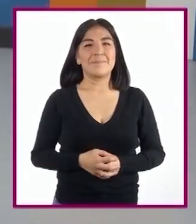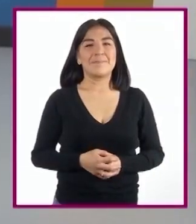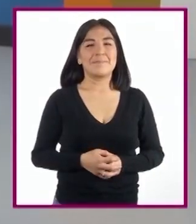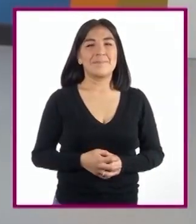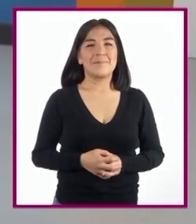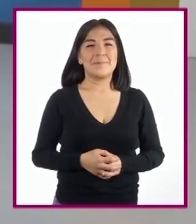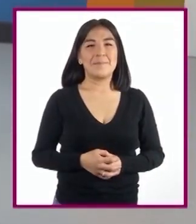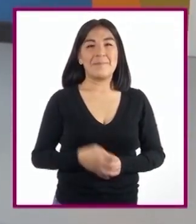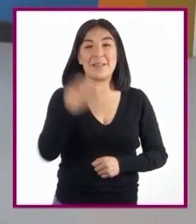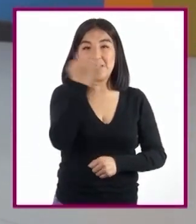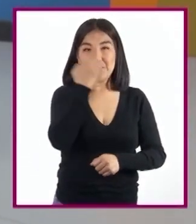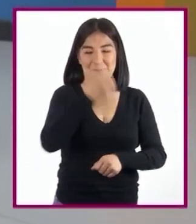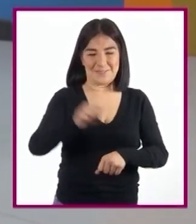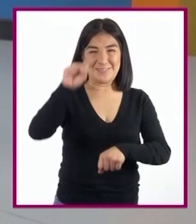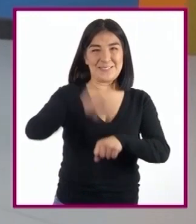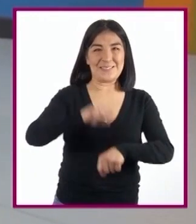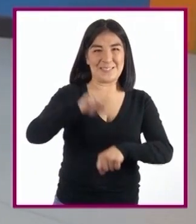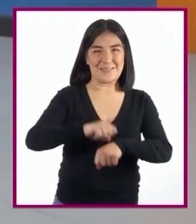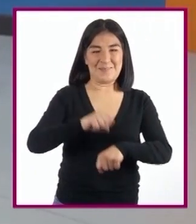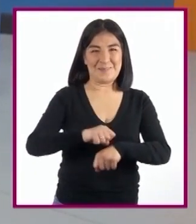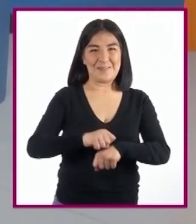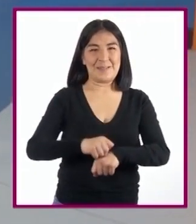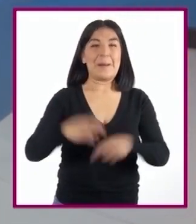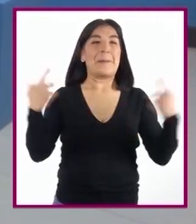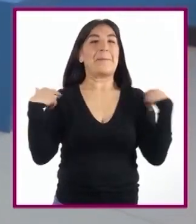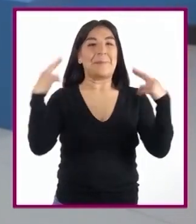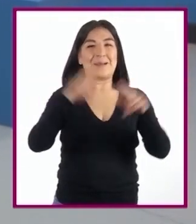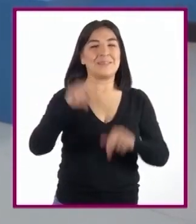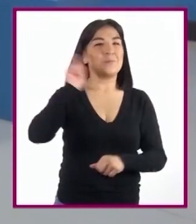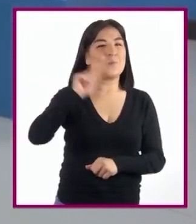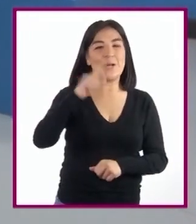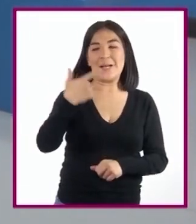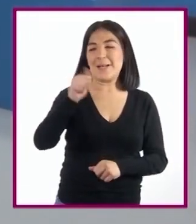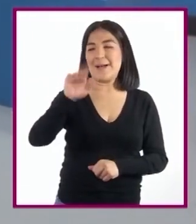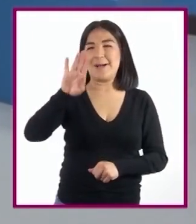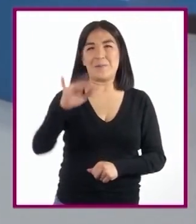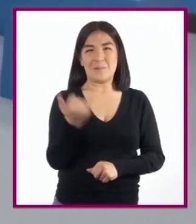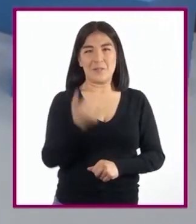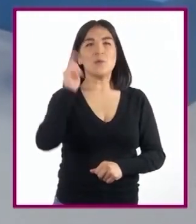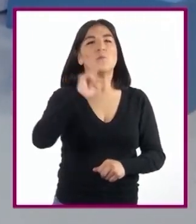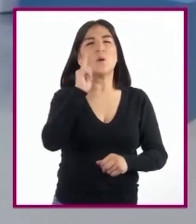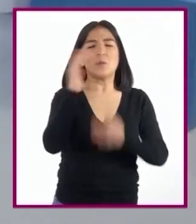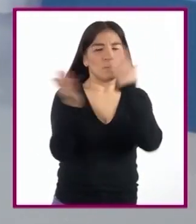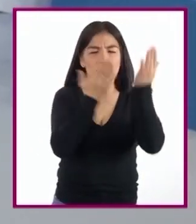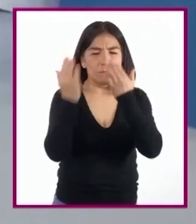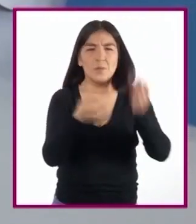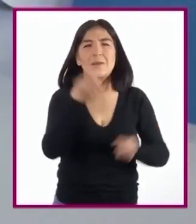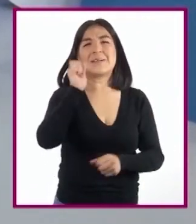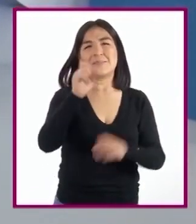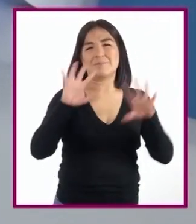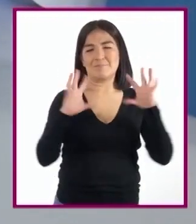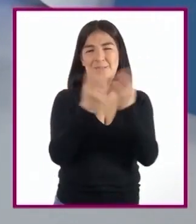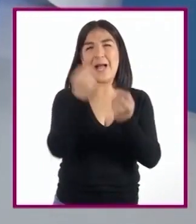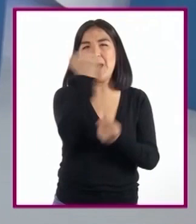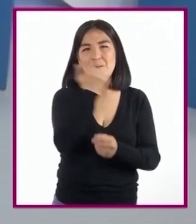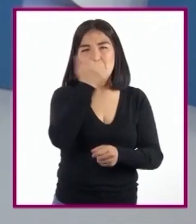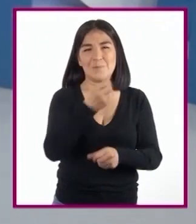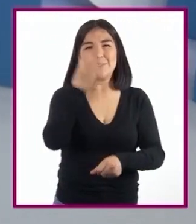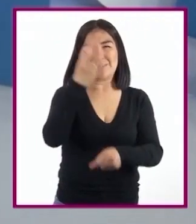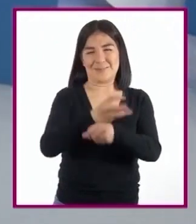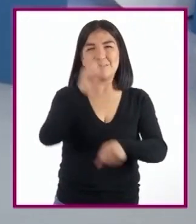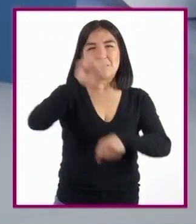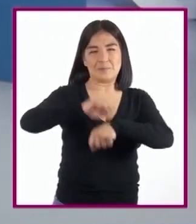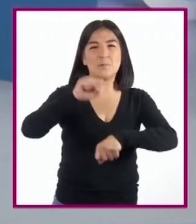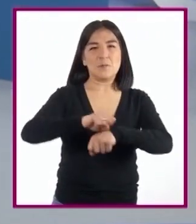Escuela Secundaria Silvestre Revueltas, la maestra Gaby realiza con sus alumnos de tercer grado de secundaria un experimento.